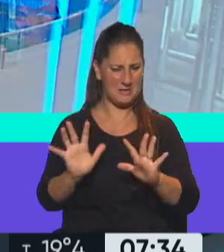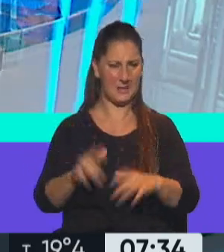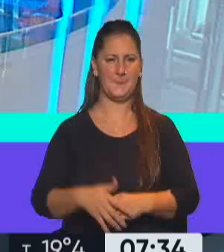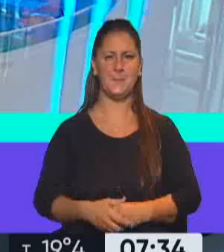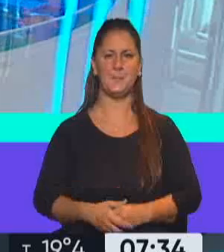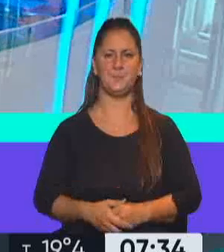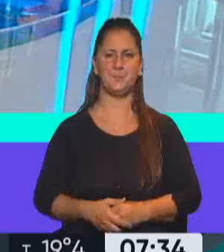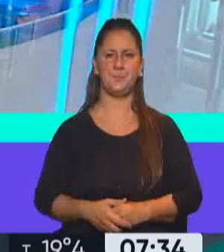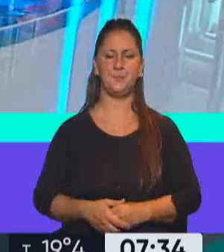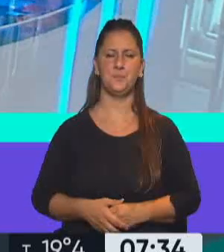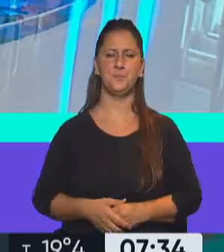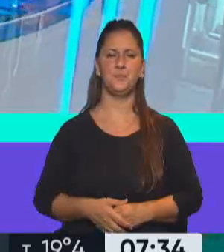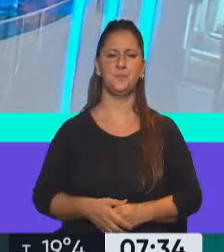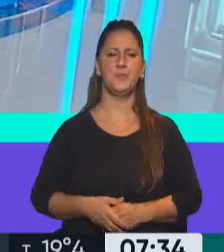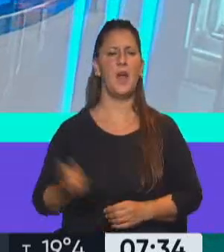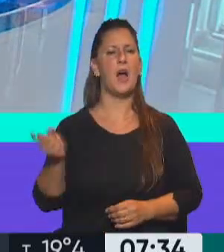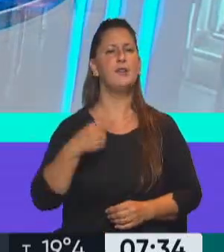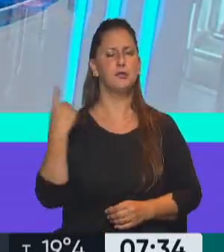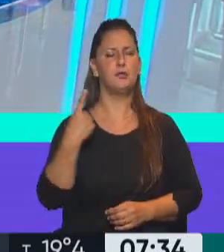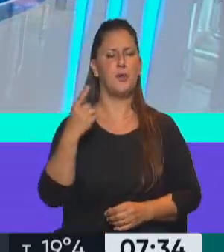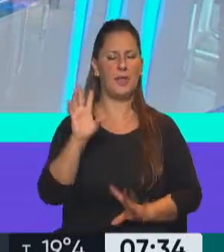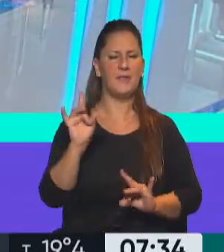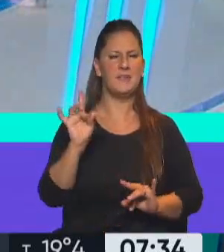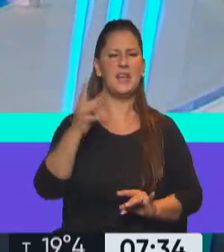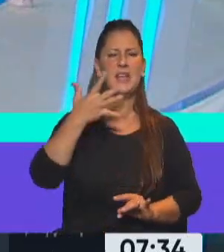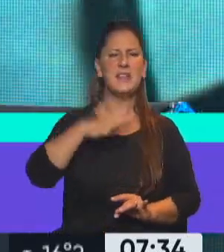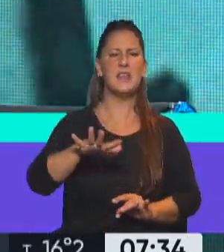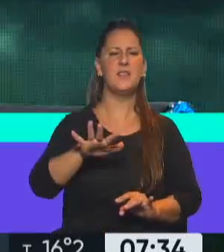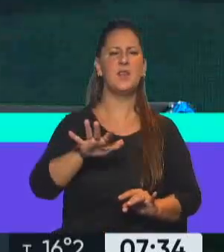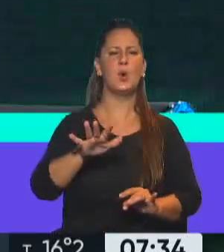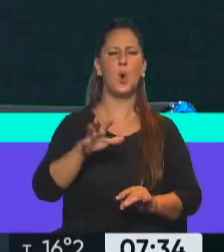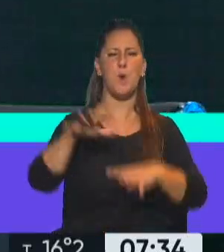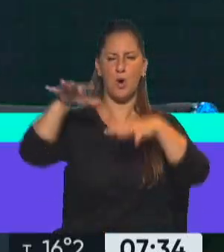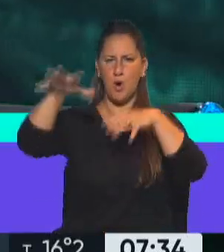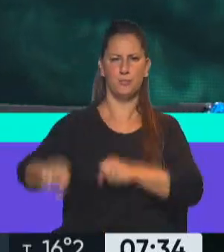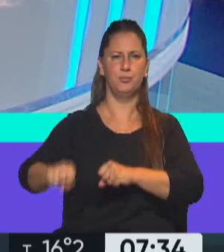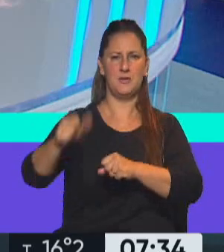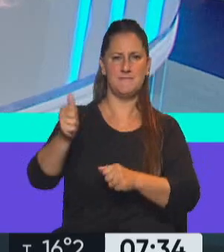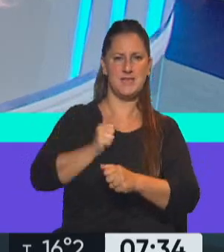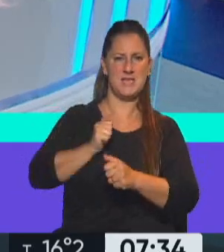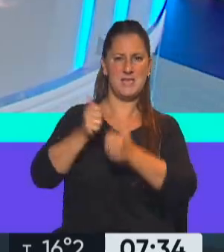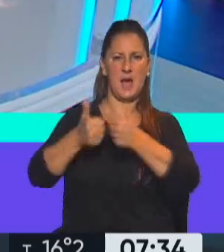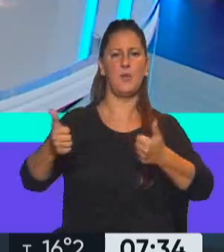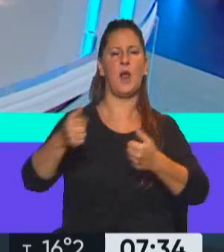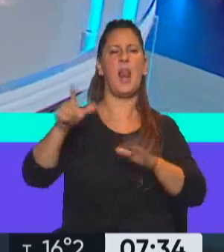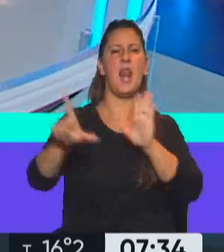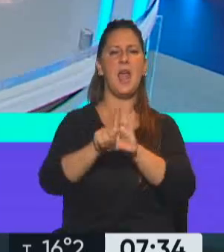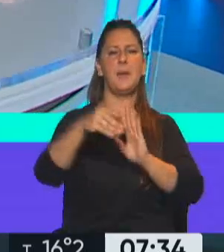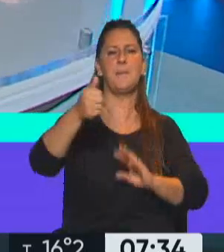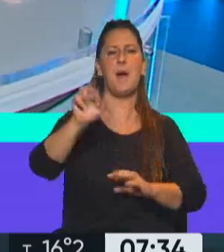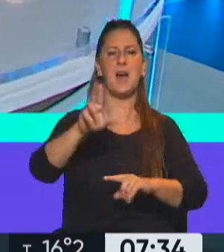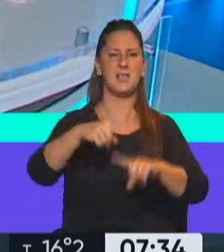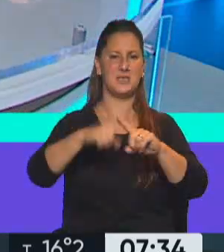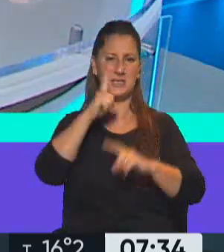Buen día. A nosotros nos cuesta desde acá entender la militarización de esa zona, ¿no? Porque cuando se habla de la ley marcial, a nosotros nos parece